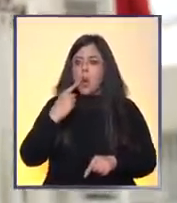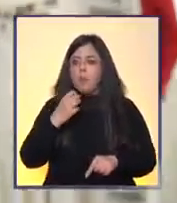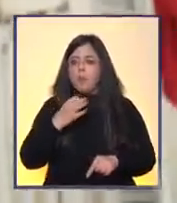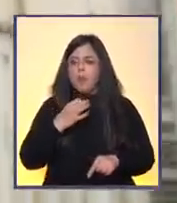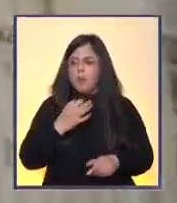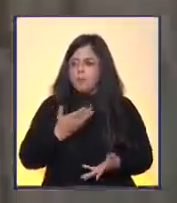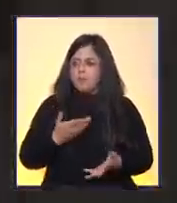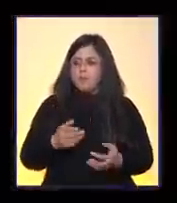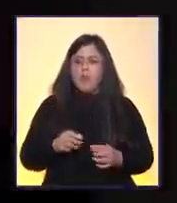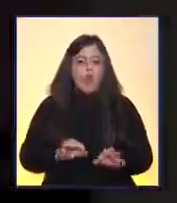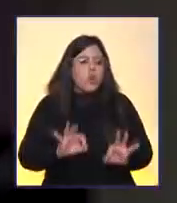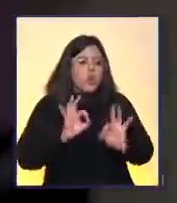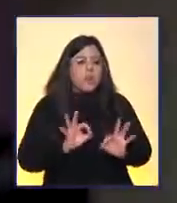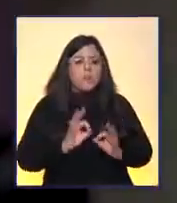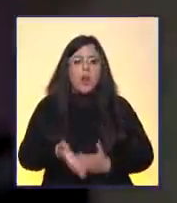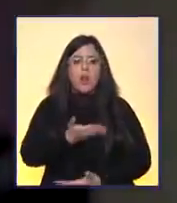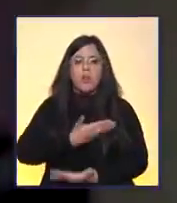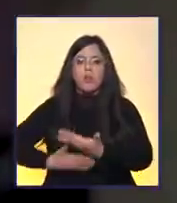inadecuado.